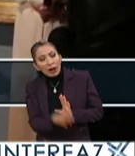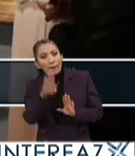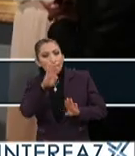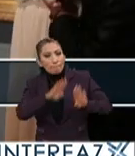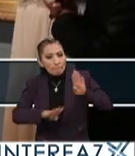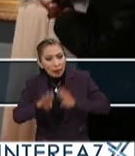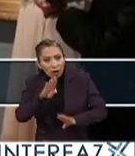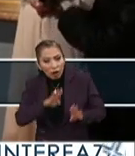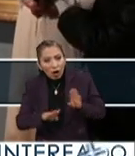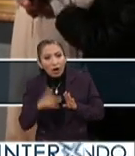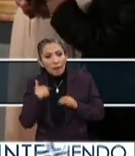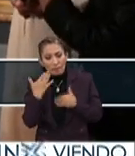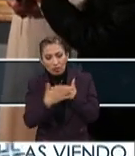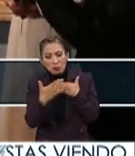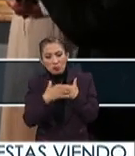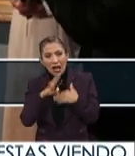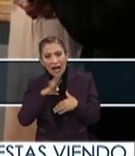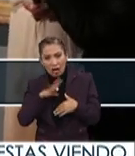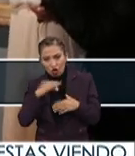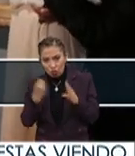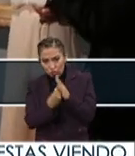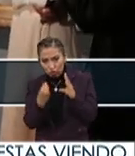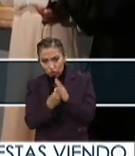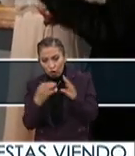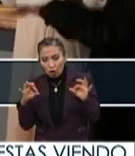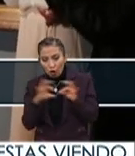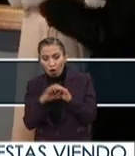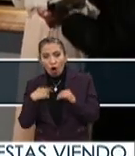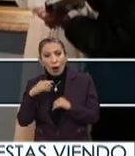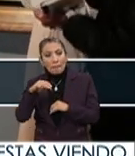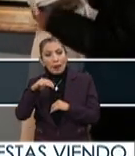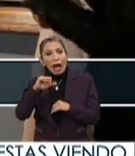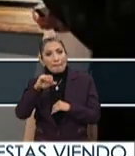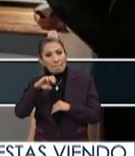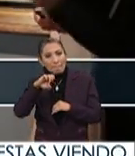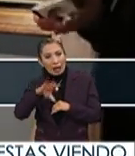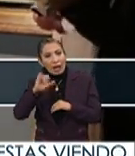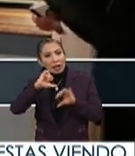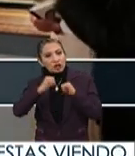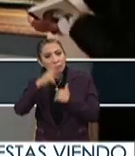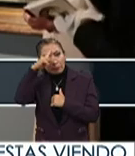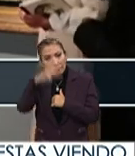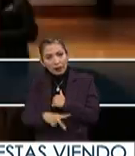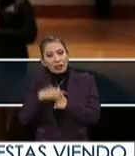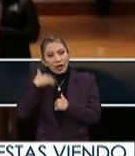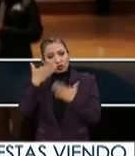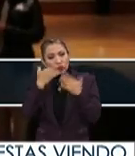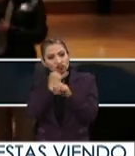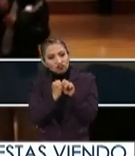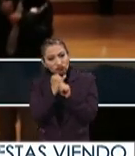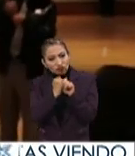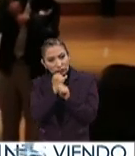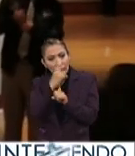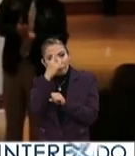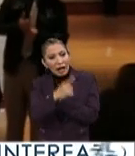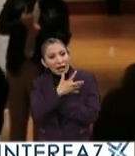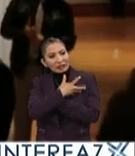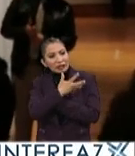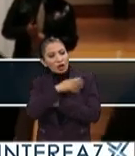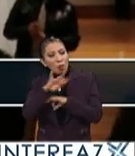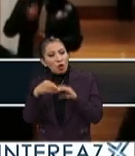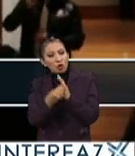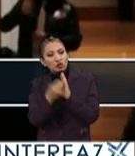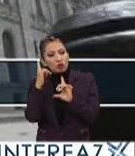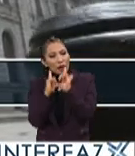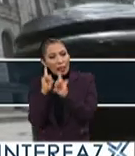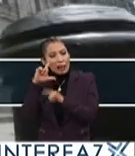filológicas. Próximamente vamos a tener unos cursos en colaboración con la MEC, que es la Asociación Mexicana de Estudios Clásicos, para tener como cursos